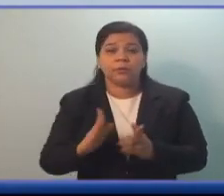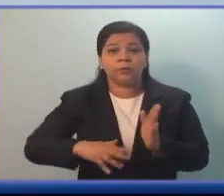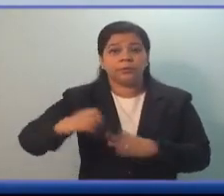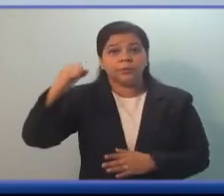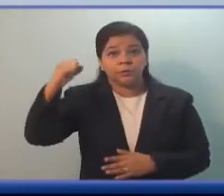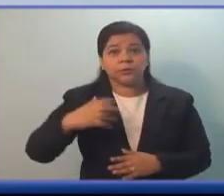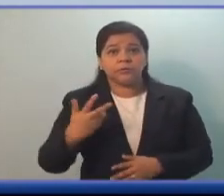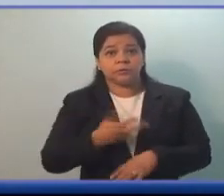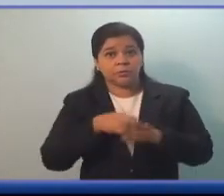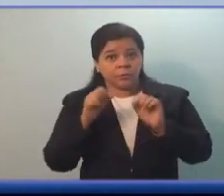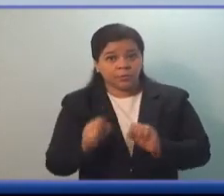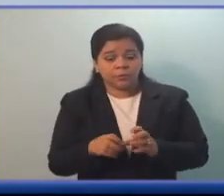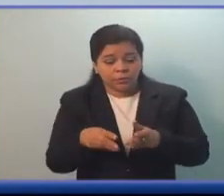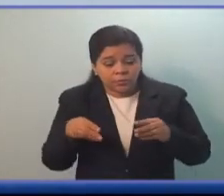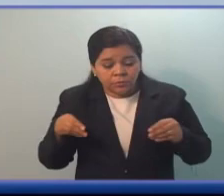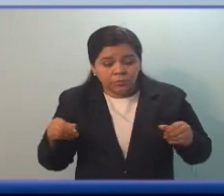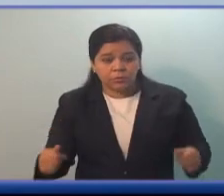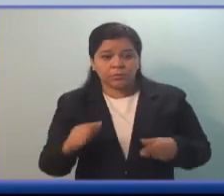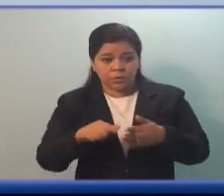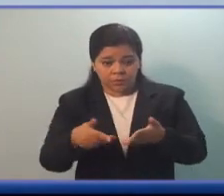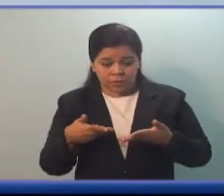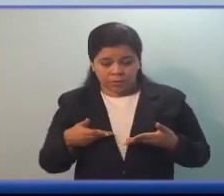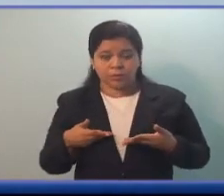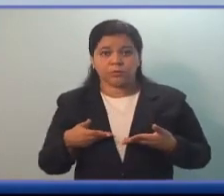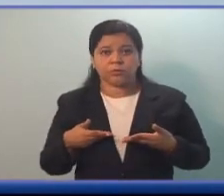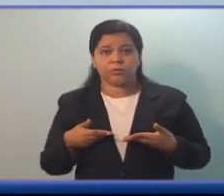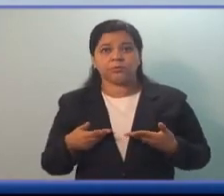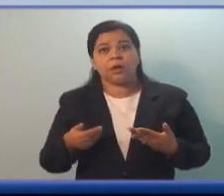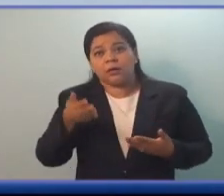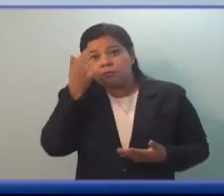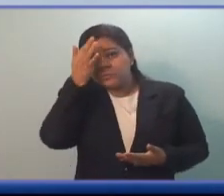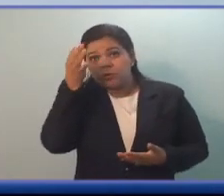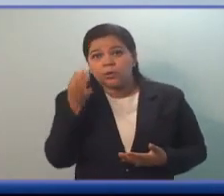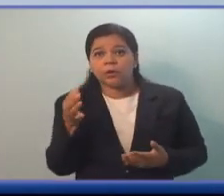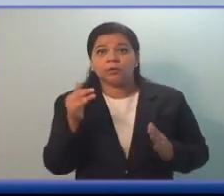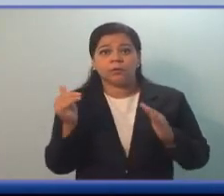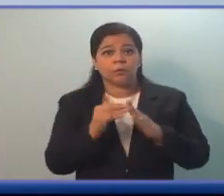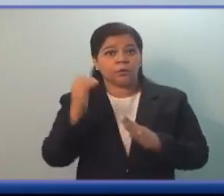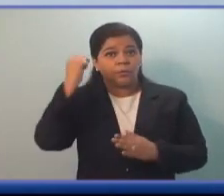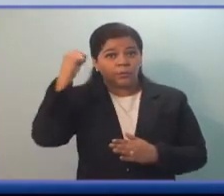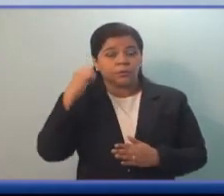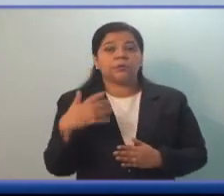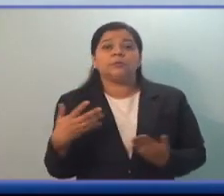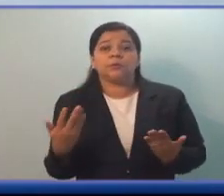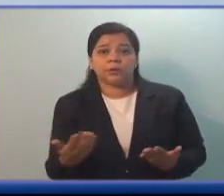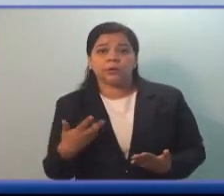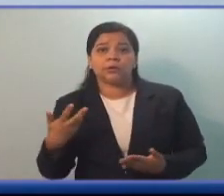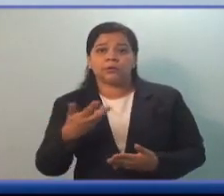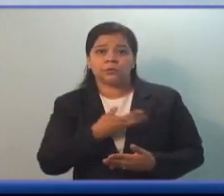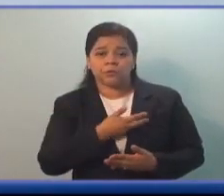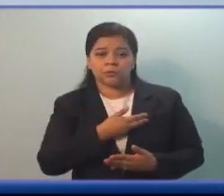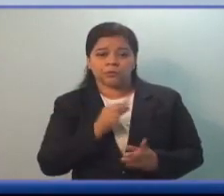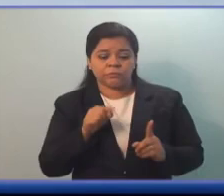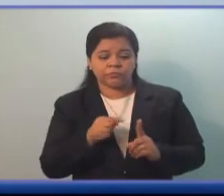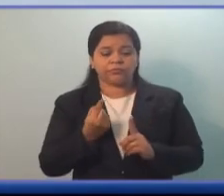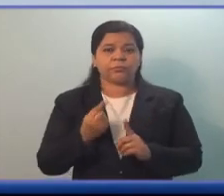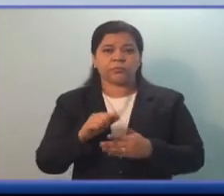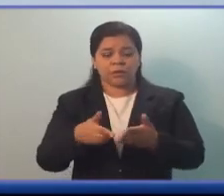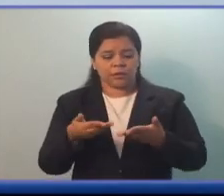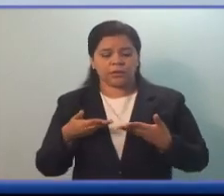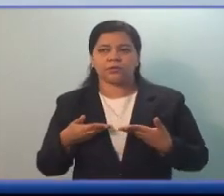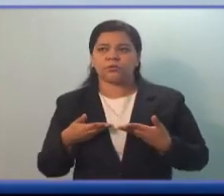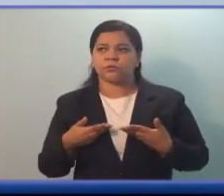para restituir derechos. Eso creo que es importante frente a vulneración pues, de